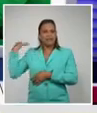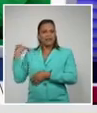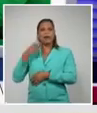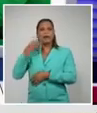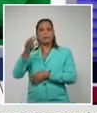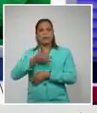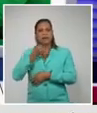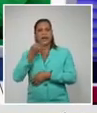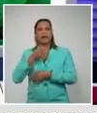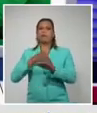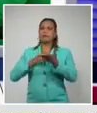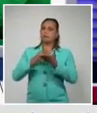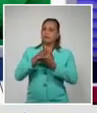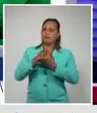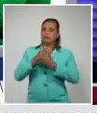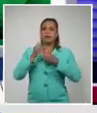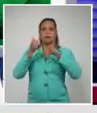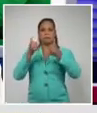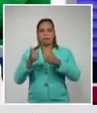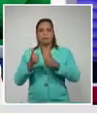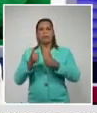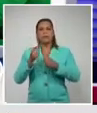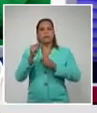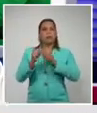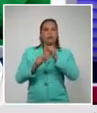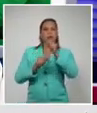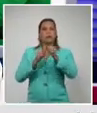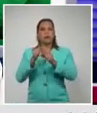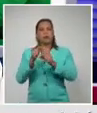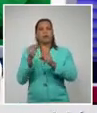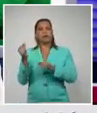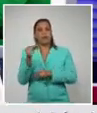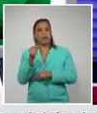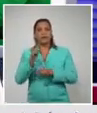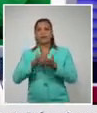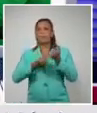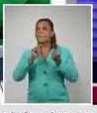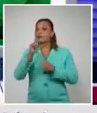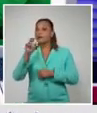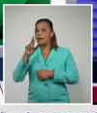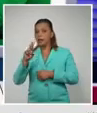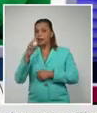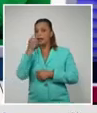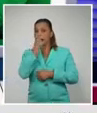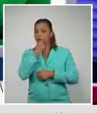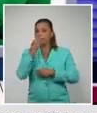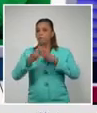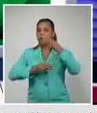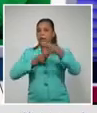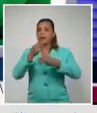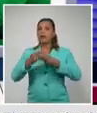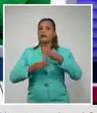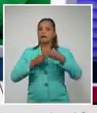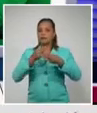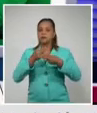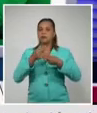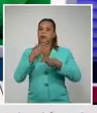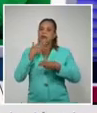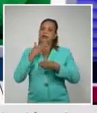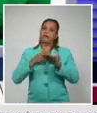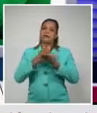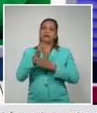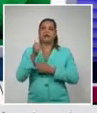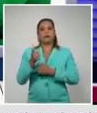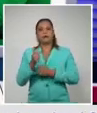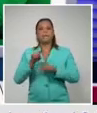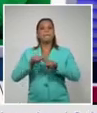se mantiene, como que ya está negativo el PCR que se le ha realizado a la COVID-19, sin